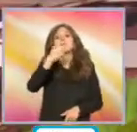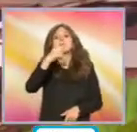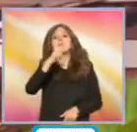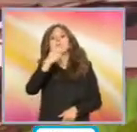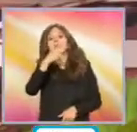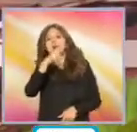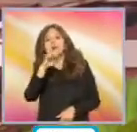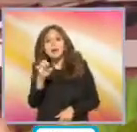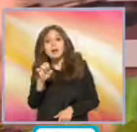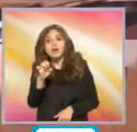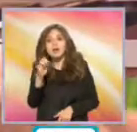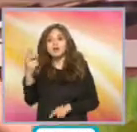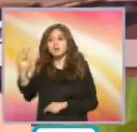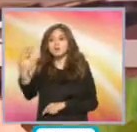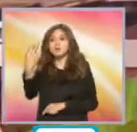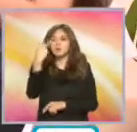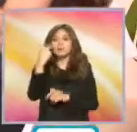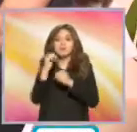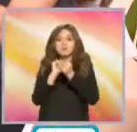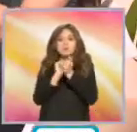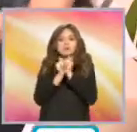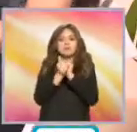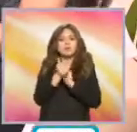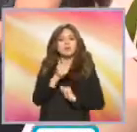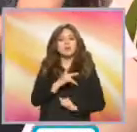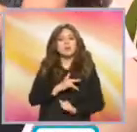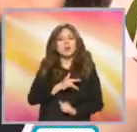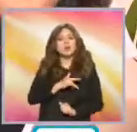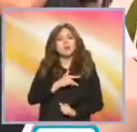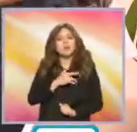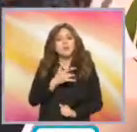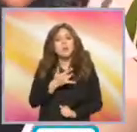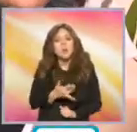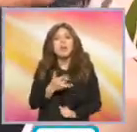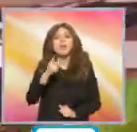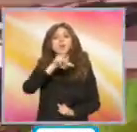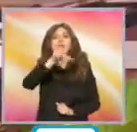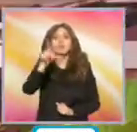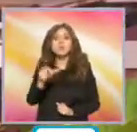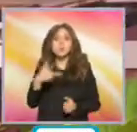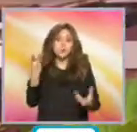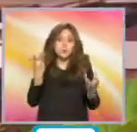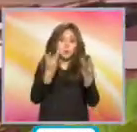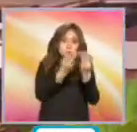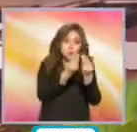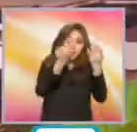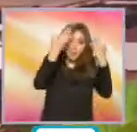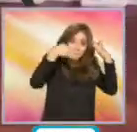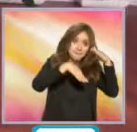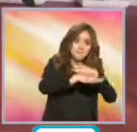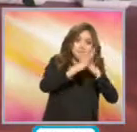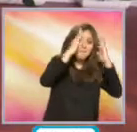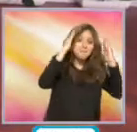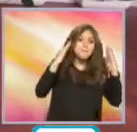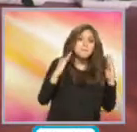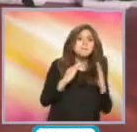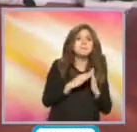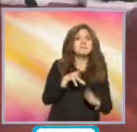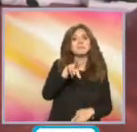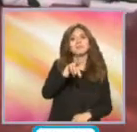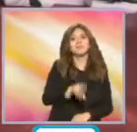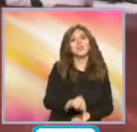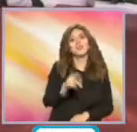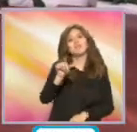cambian porque se enamoran y ya nunca ella llega al convento, al revés. De Grie Wow. tiene otro desenlace. La puesta